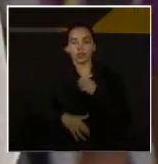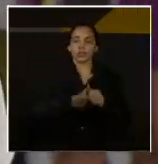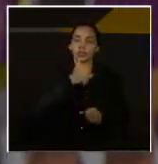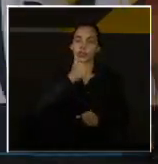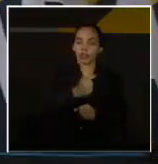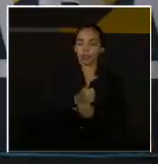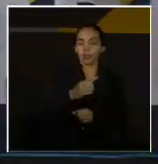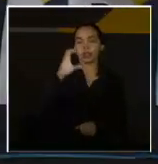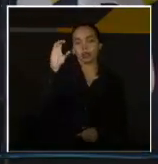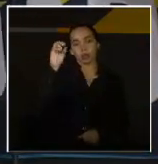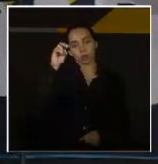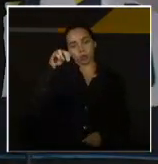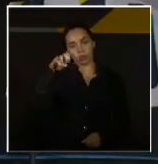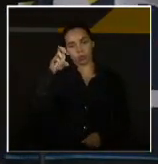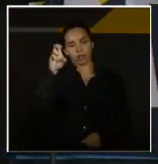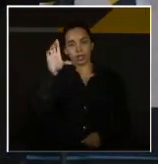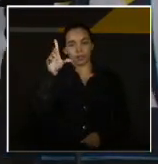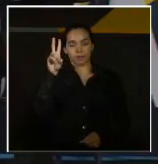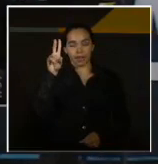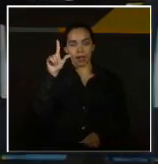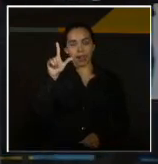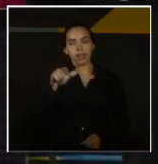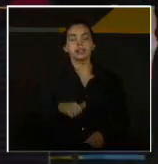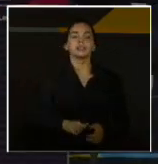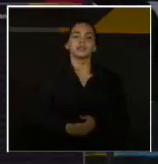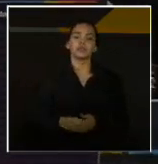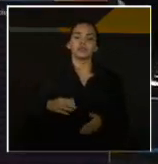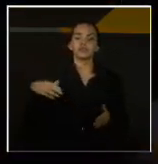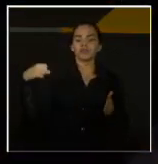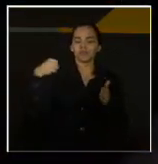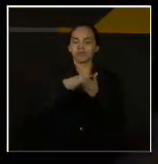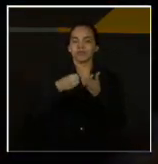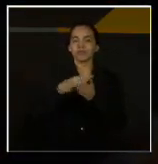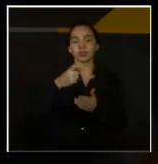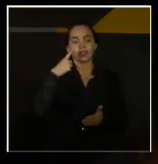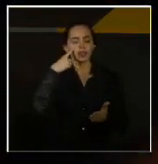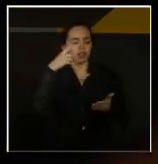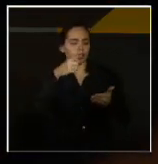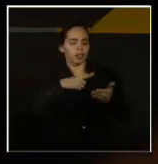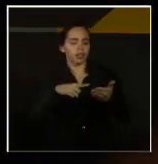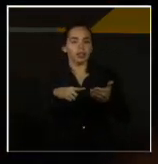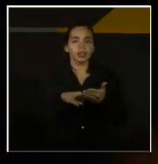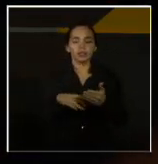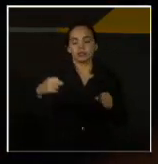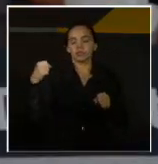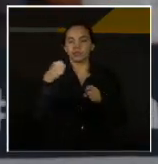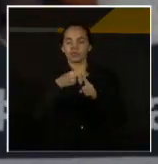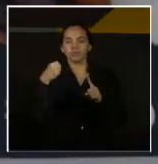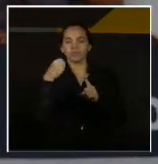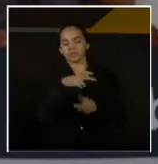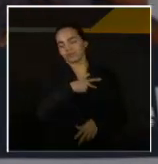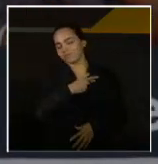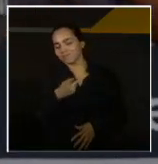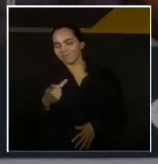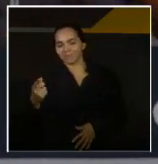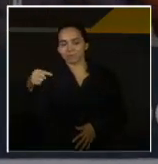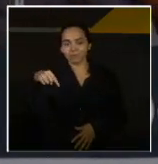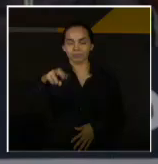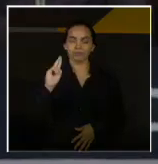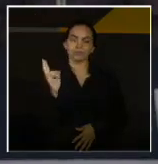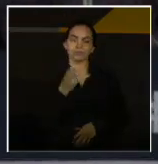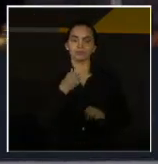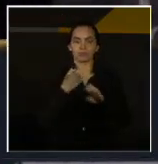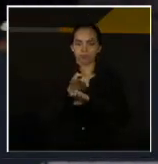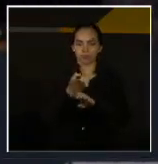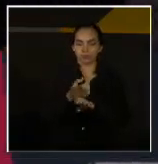institución especializada para combatir e identificar si se está combatiendo bien la pobreza en nuestro país.